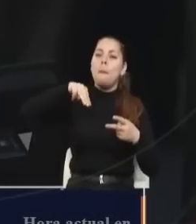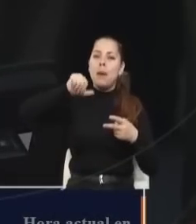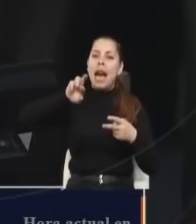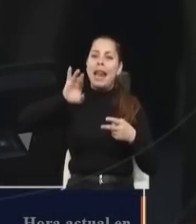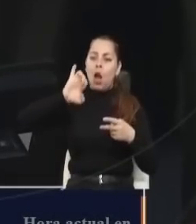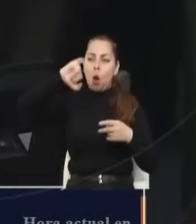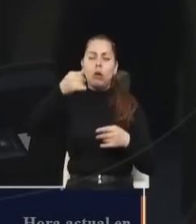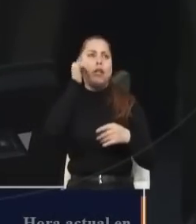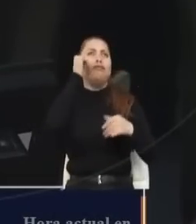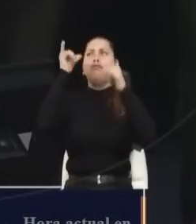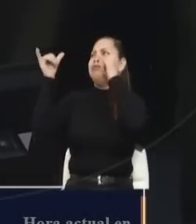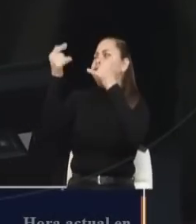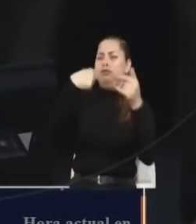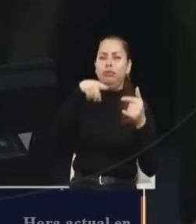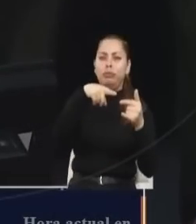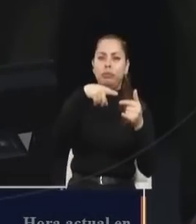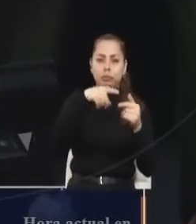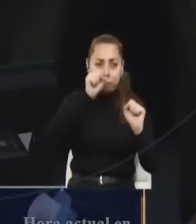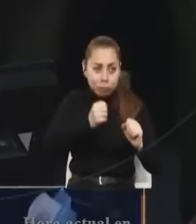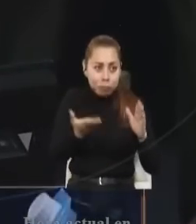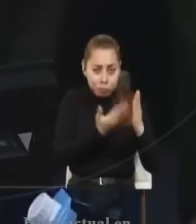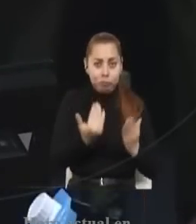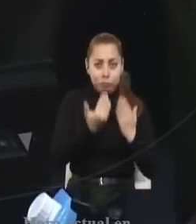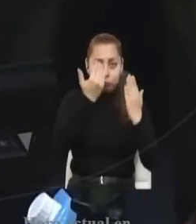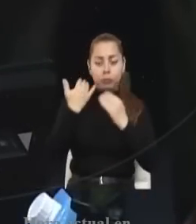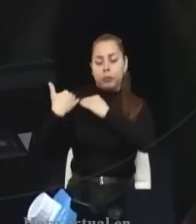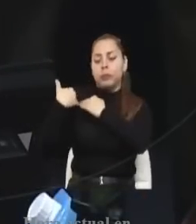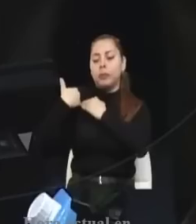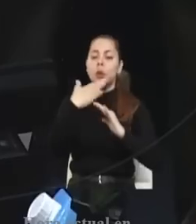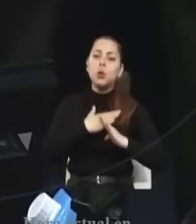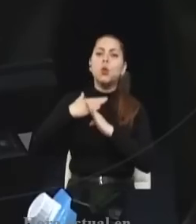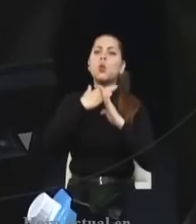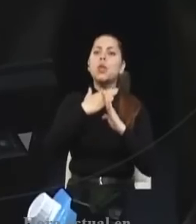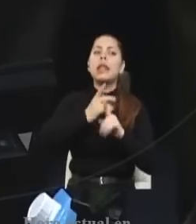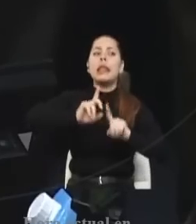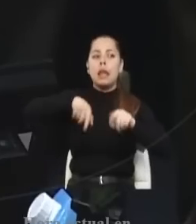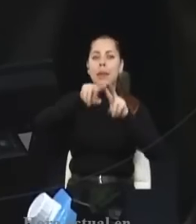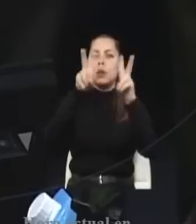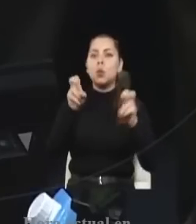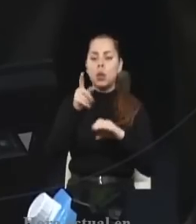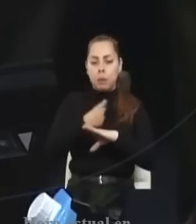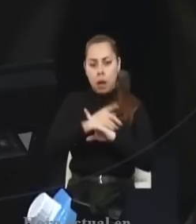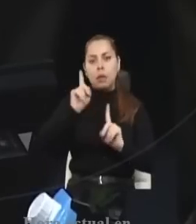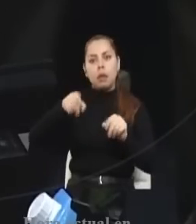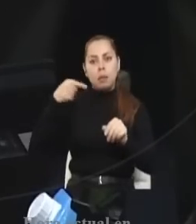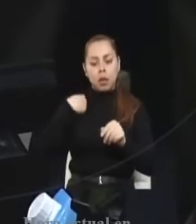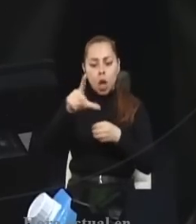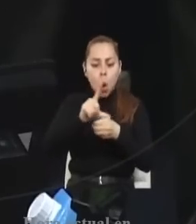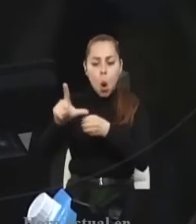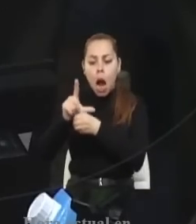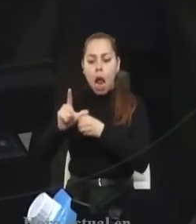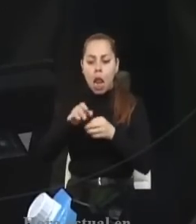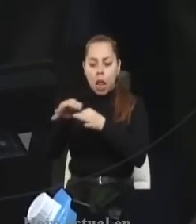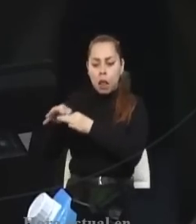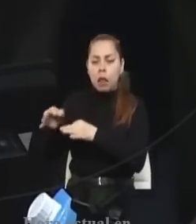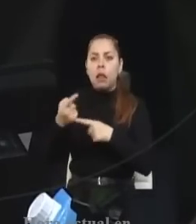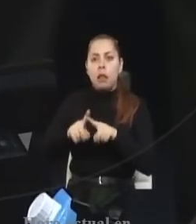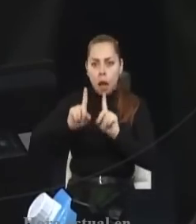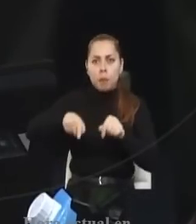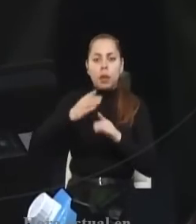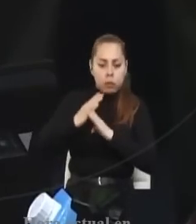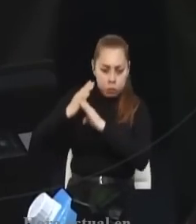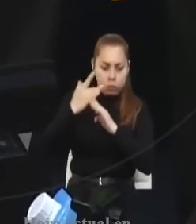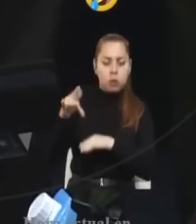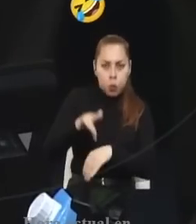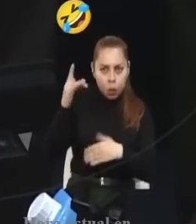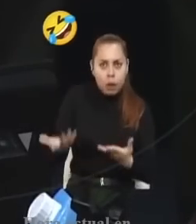cantidad de cámaras. Es decir, la responsabilidad de la seguridad también es un tema que toca autoridades locales.